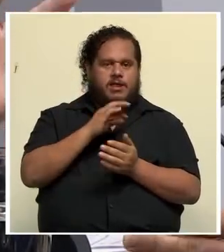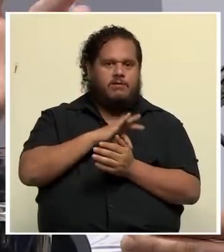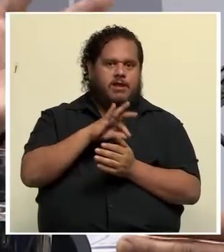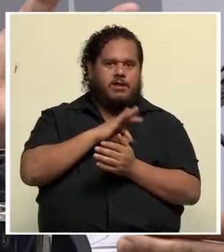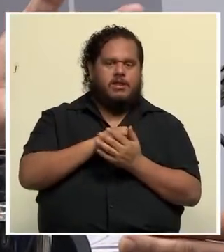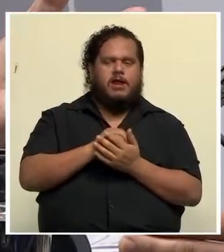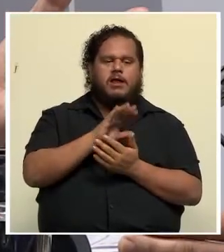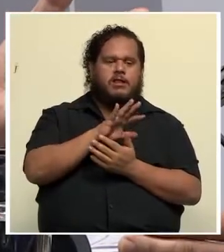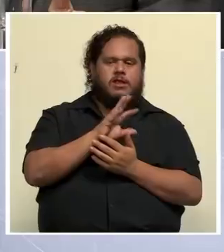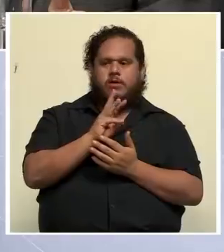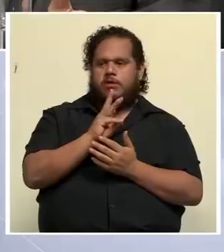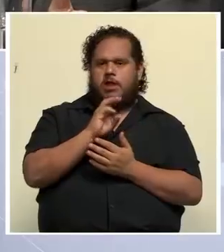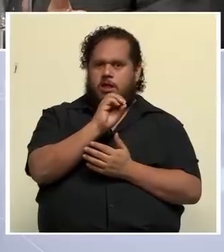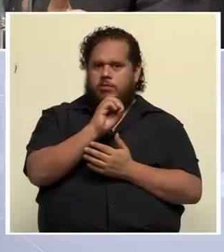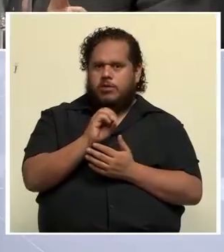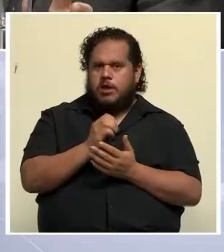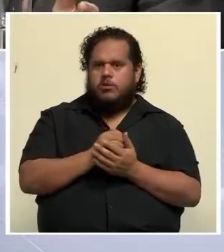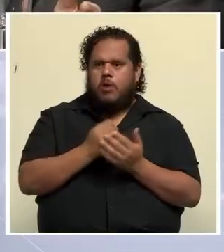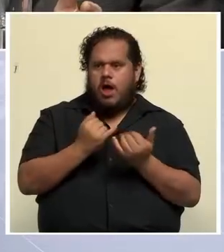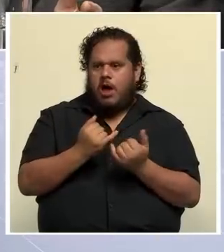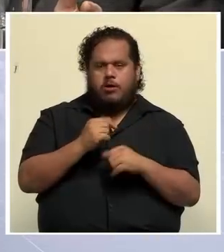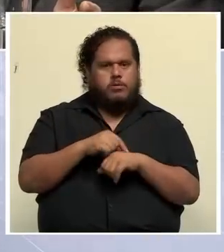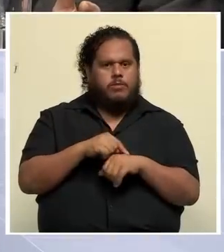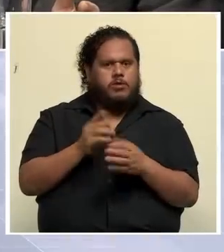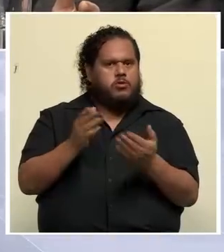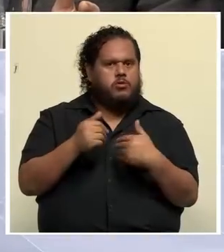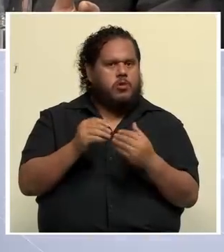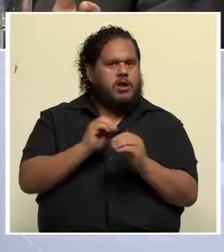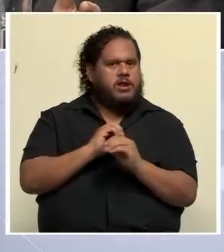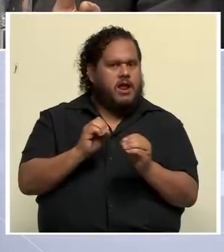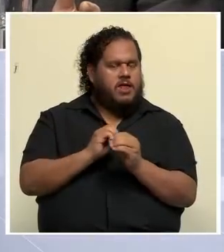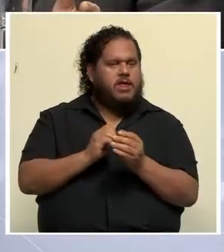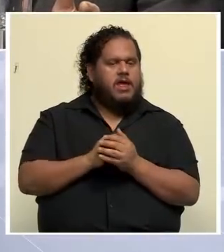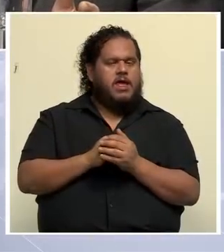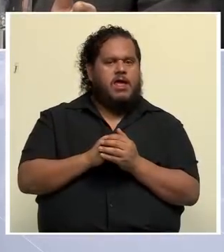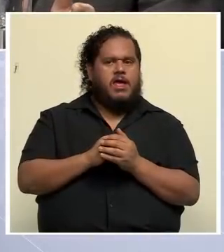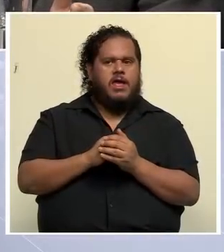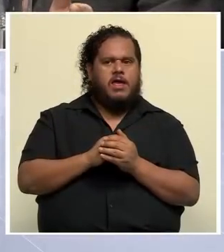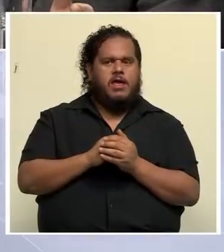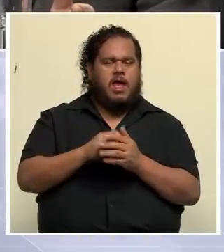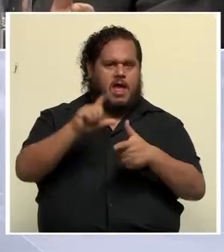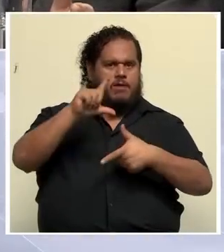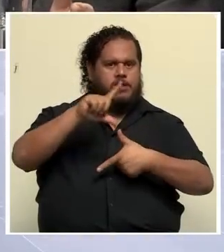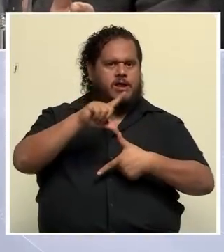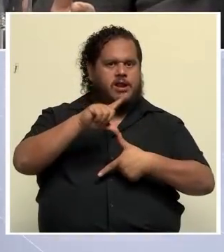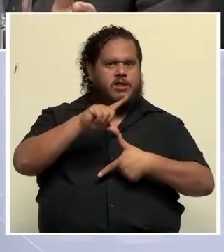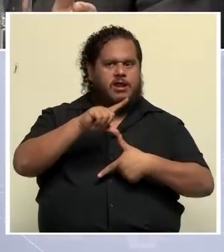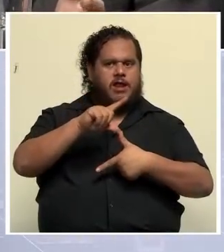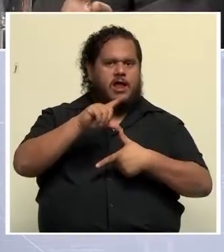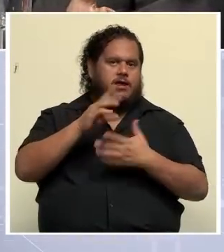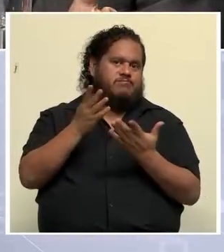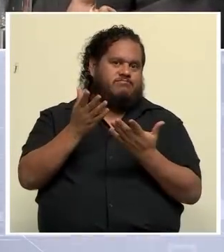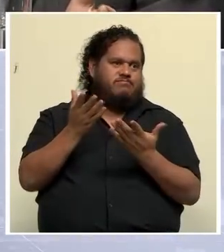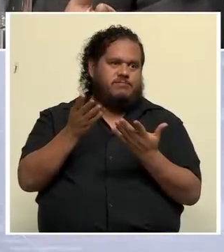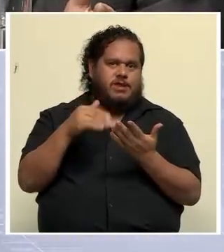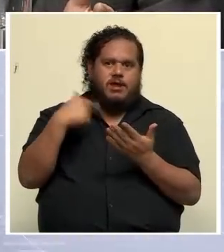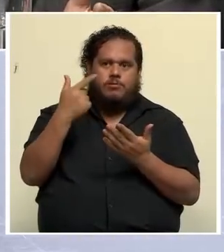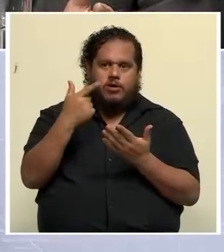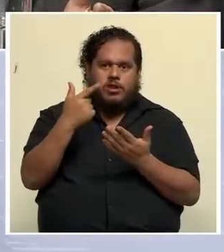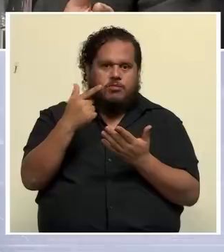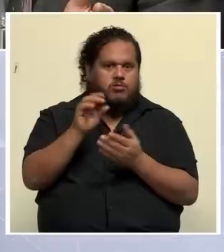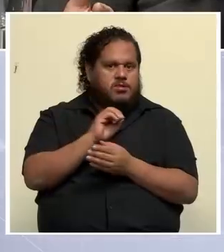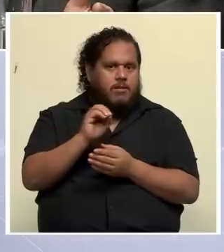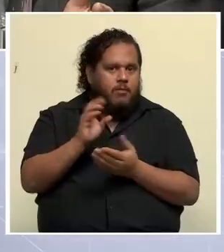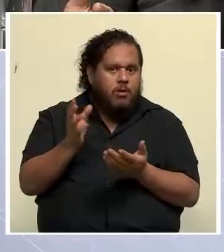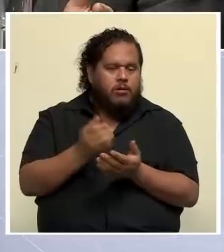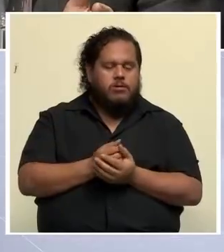5 o 6%, perdón, don José María. En este momento no hay ningún país de América Latina que esté creciendo eso. Y probablemente el próximo tampoco, contexto pandémico. Bueno,